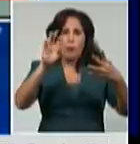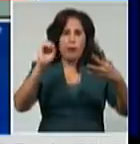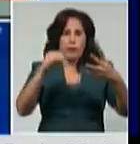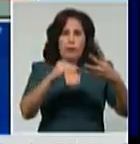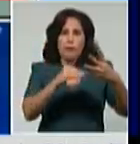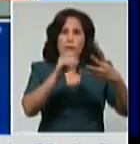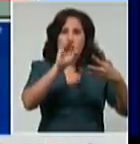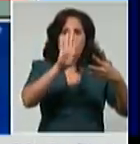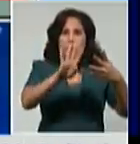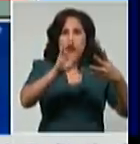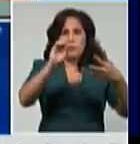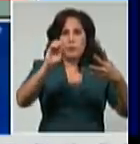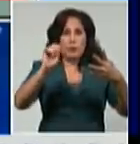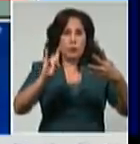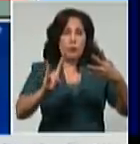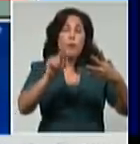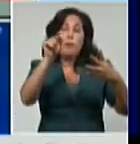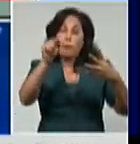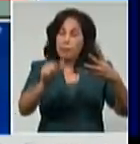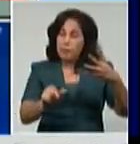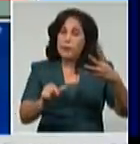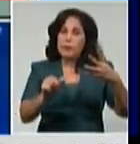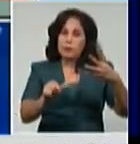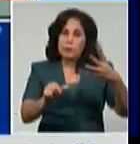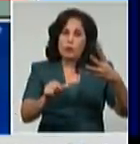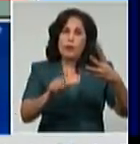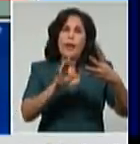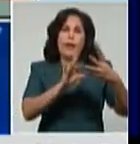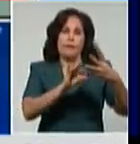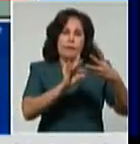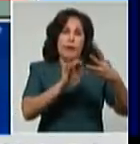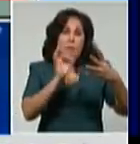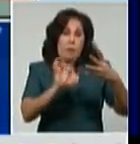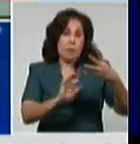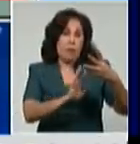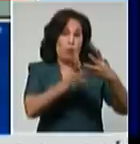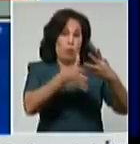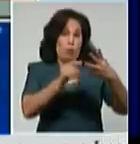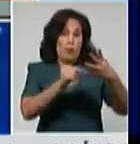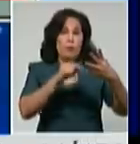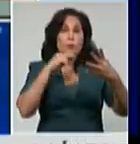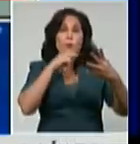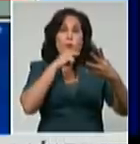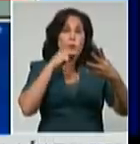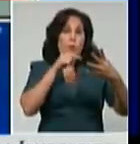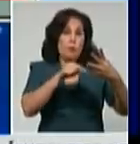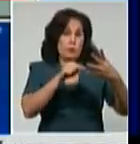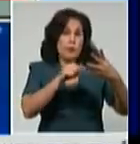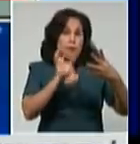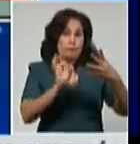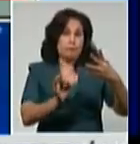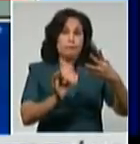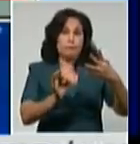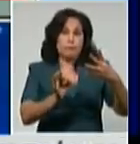1.340.409 personas infectadas, diagnosticadas hasta el momento, y